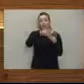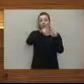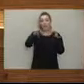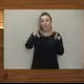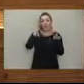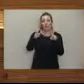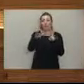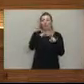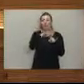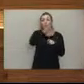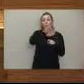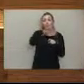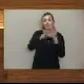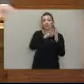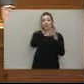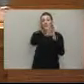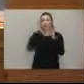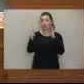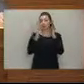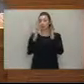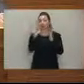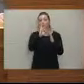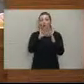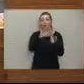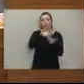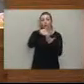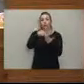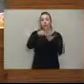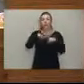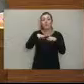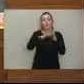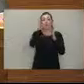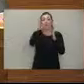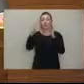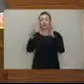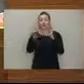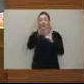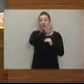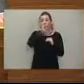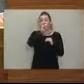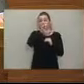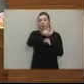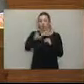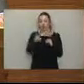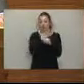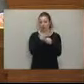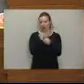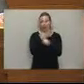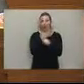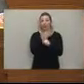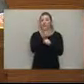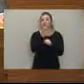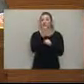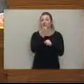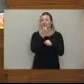al menos 4 meses o el despido durante un periodo de 9 meses de también al menos 500 trabajadores si están en la misma división de